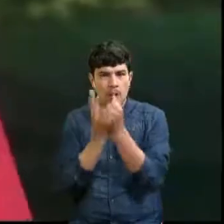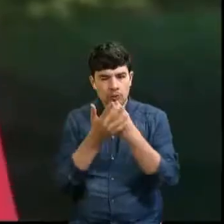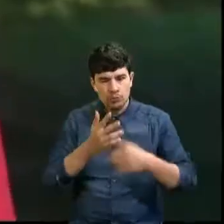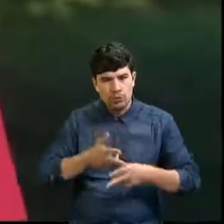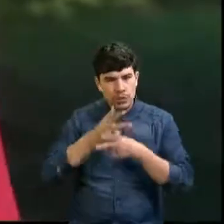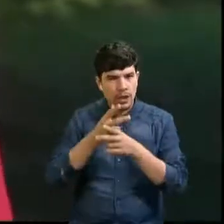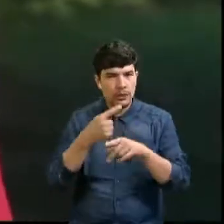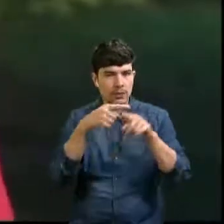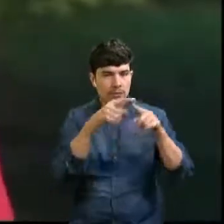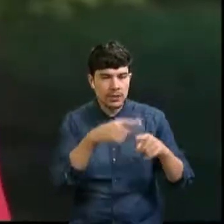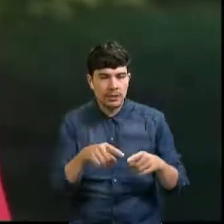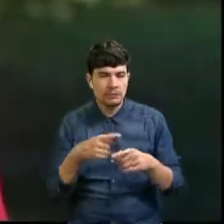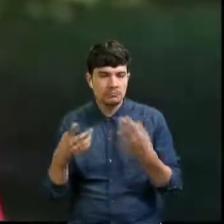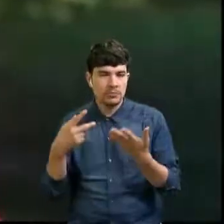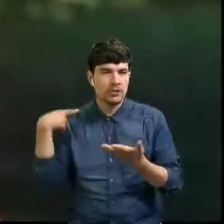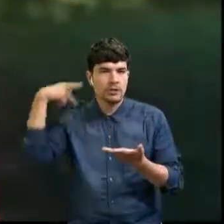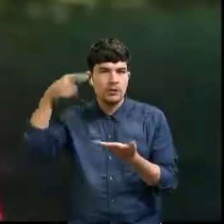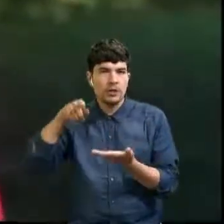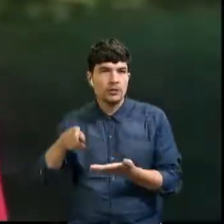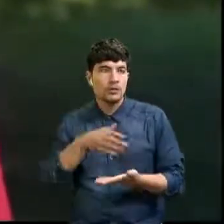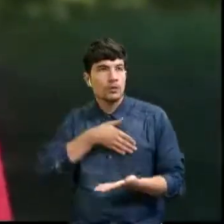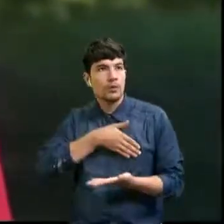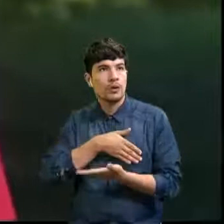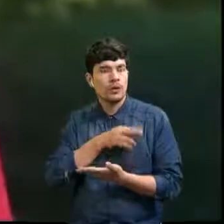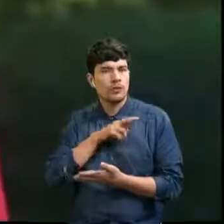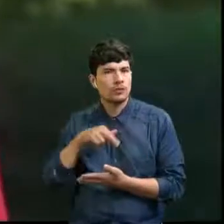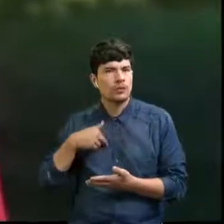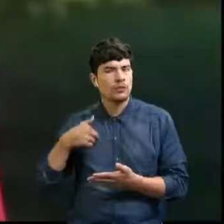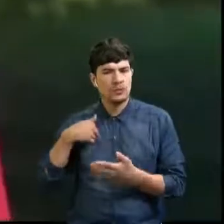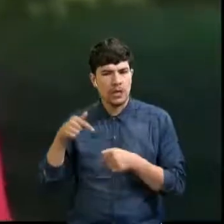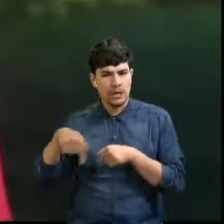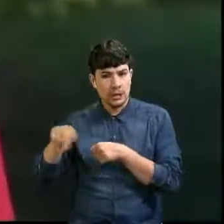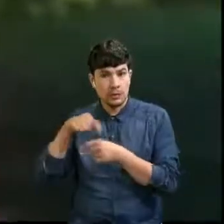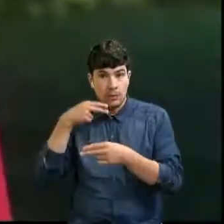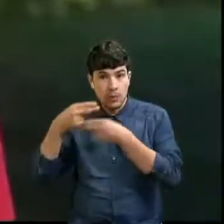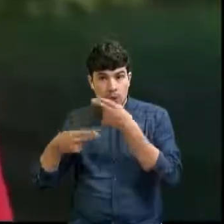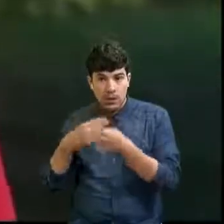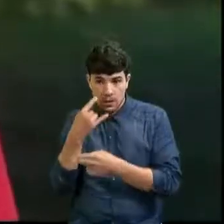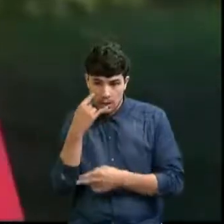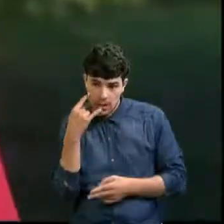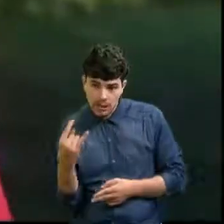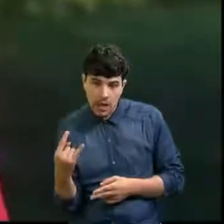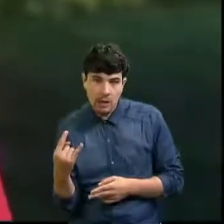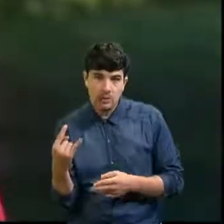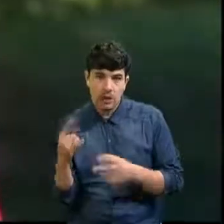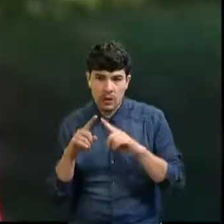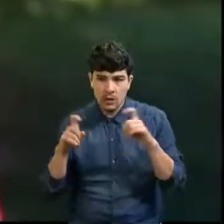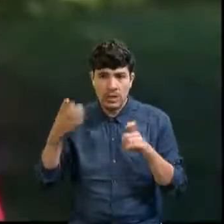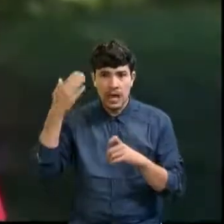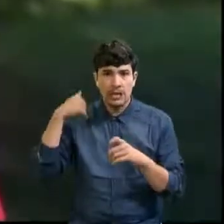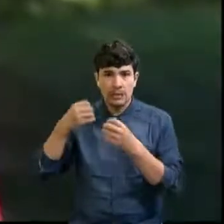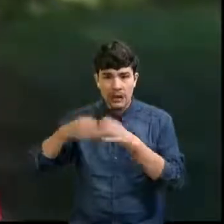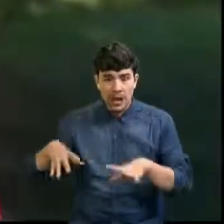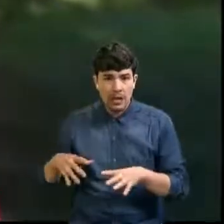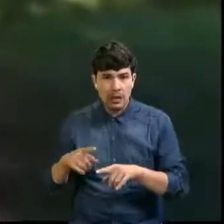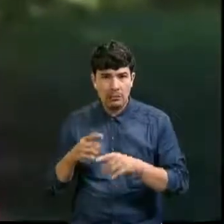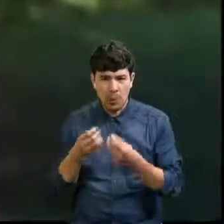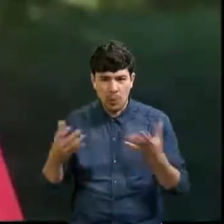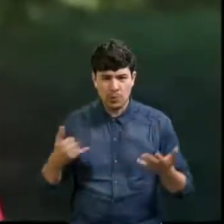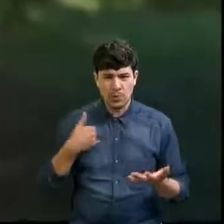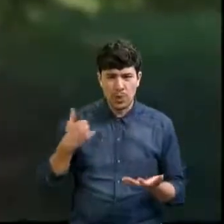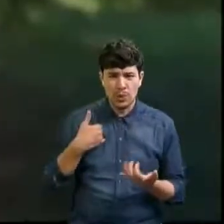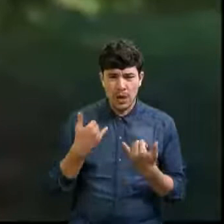ambiente esto nos ayuda a interesarnos a cosas que se están perdiendo que muchas veces se dedican a la